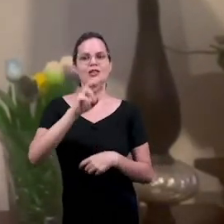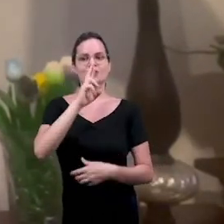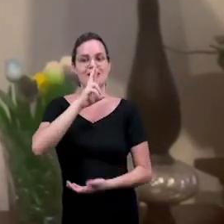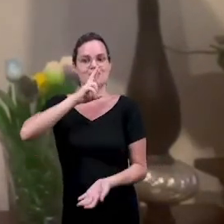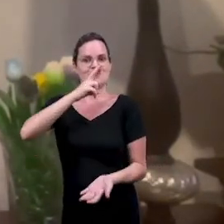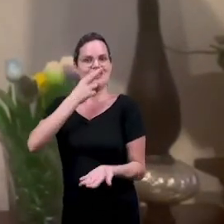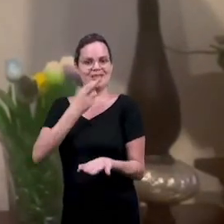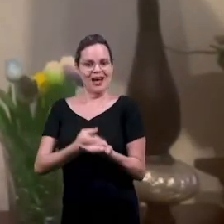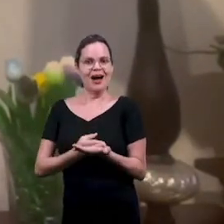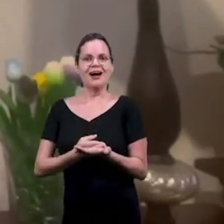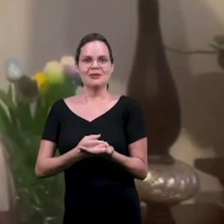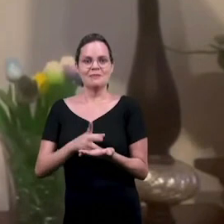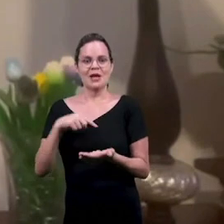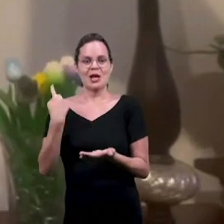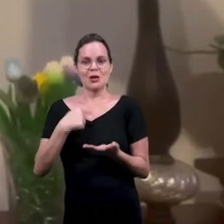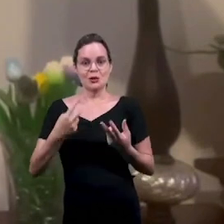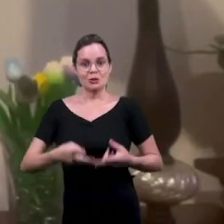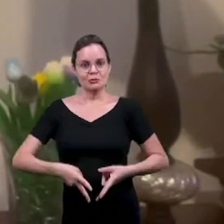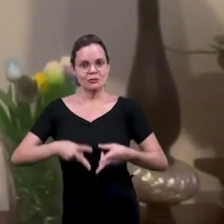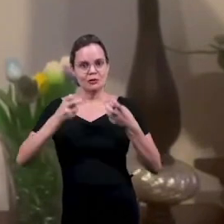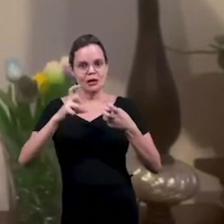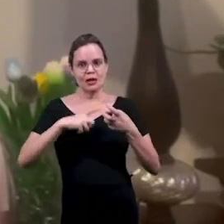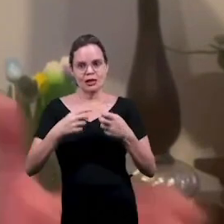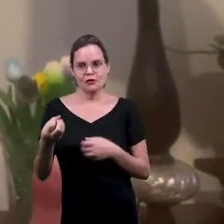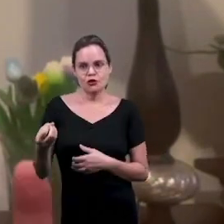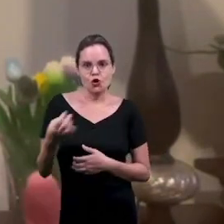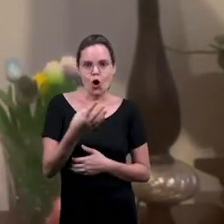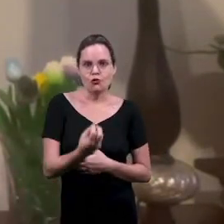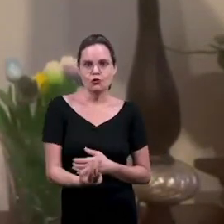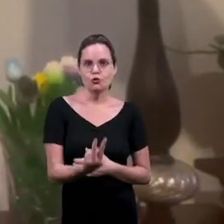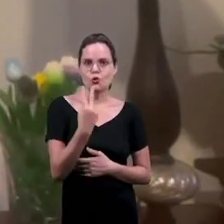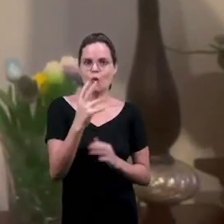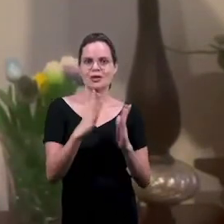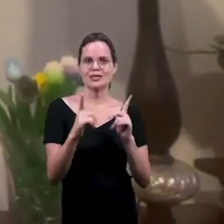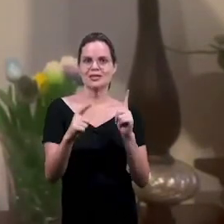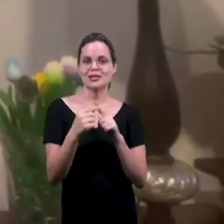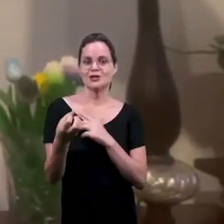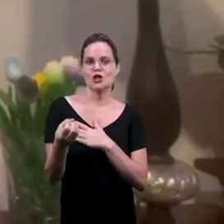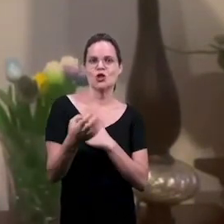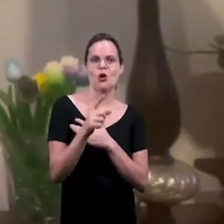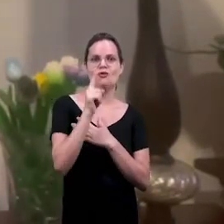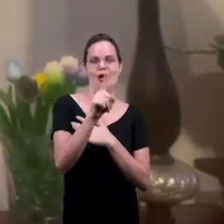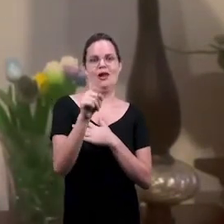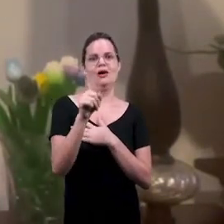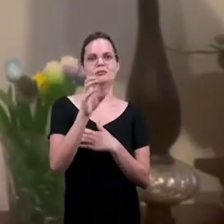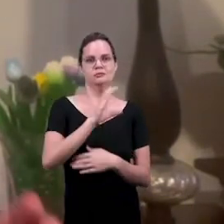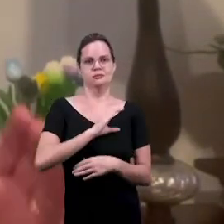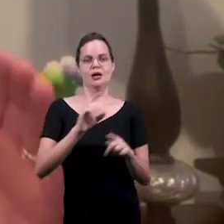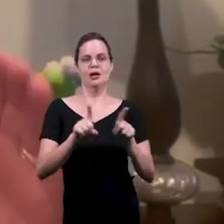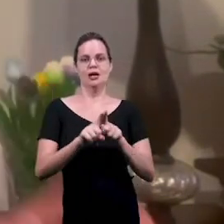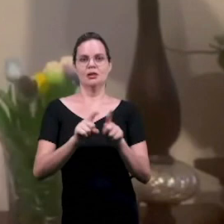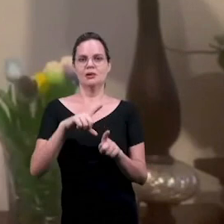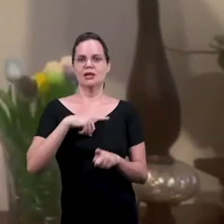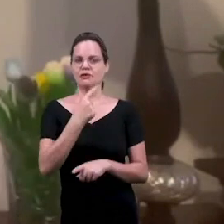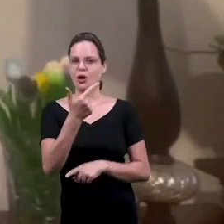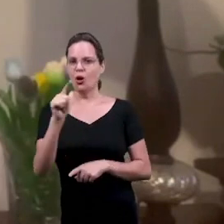nos ha dicho que es época de cosecha. Estamos cosechando, gracias a Dios. Todos nuestros trabajos fueron abiertos en